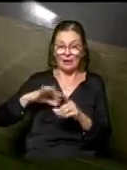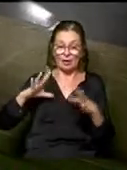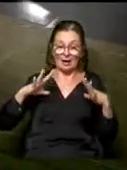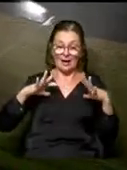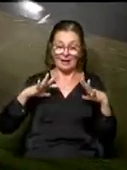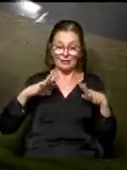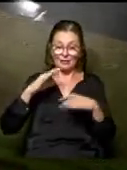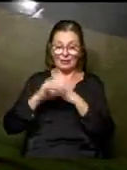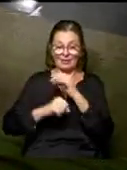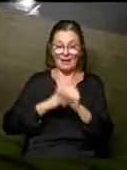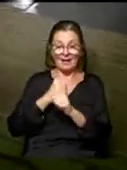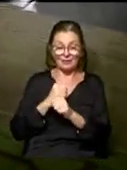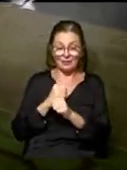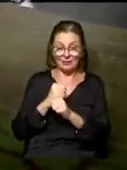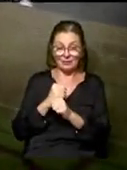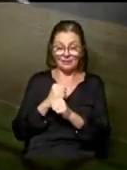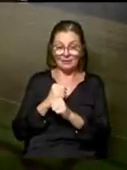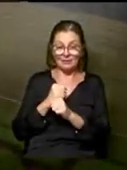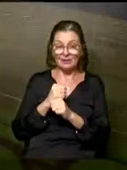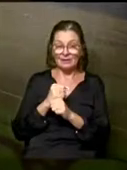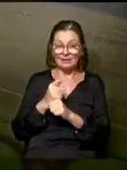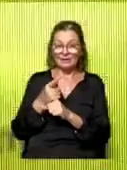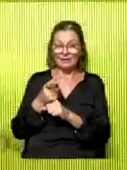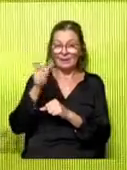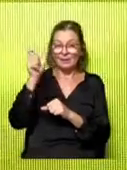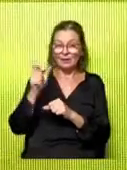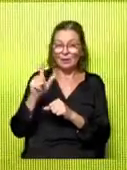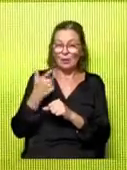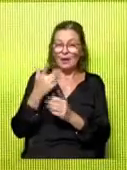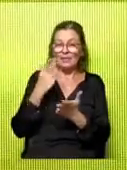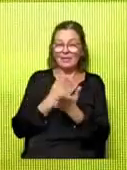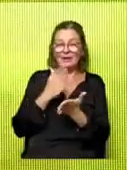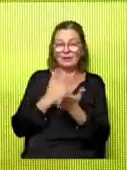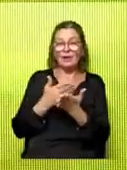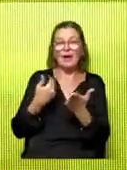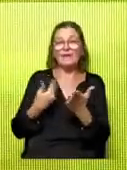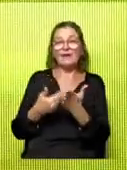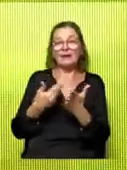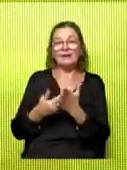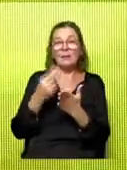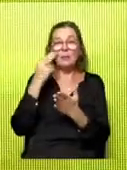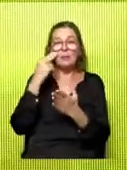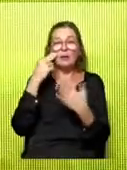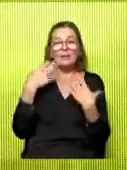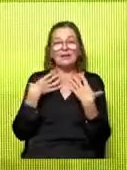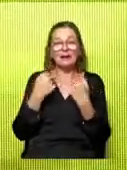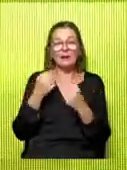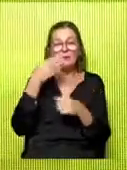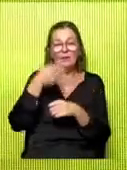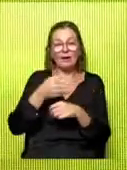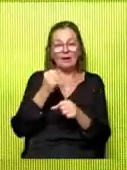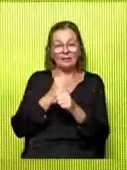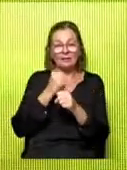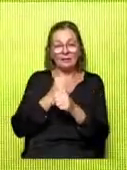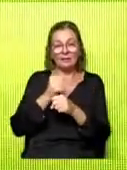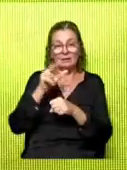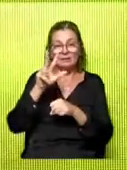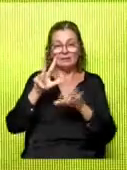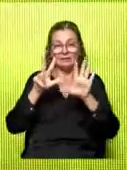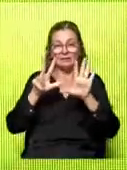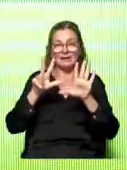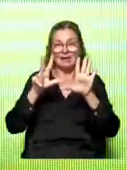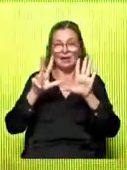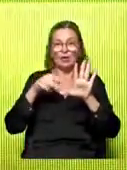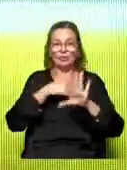anual. Pero además, ni siquiera esas personas tienen derecho a ausentarse, por ejemplo, por problemas de salud. Entonces van a trabajar con 38, 39 de